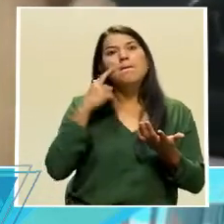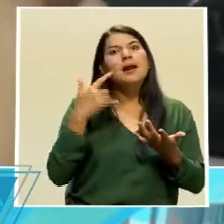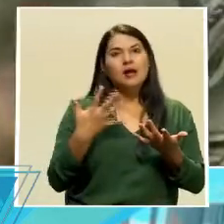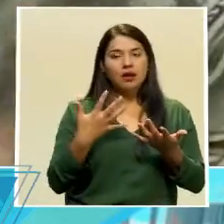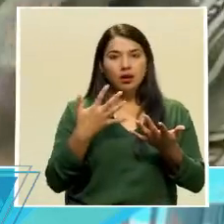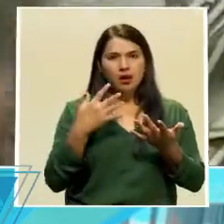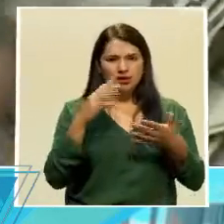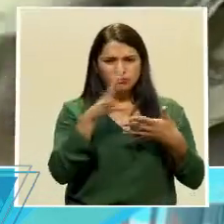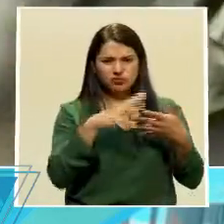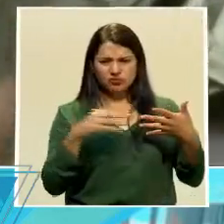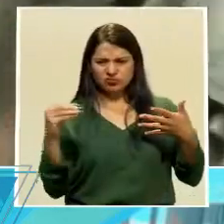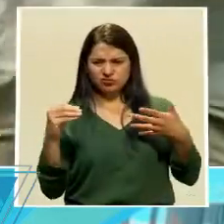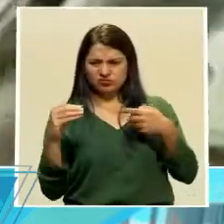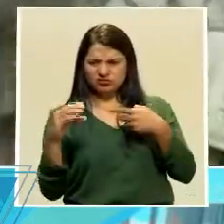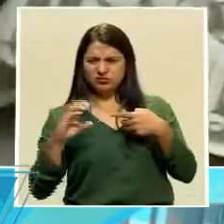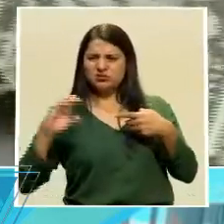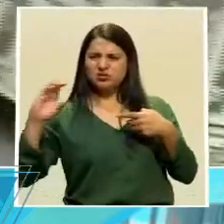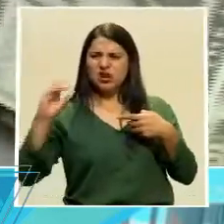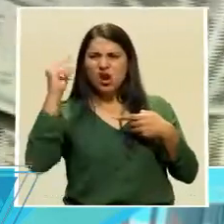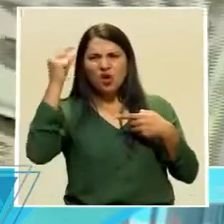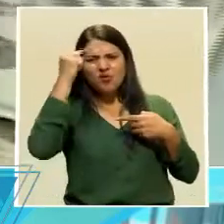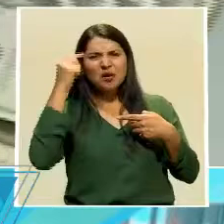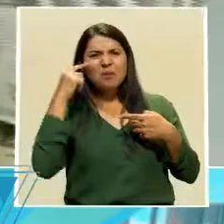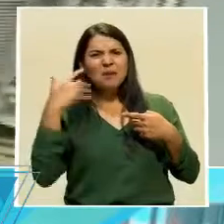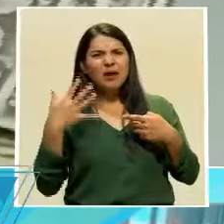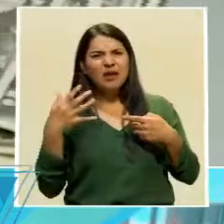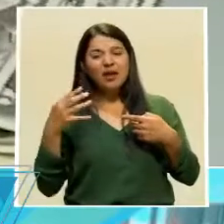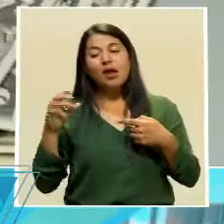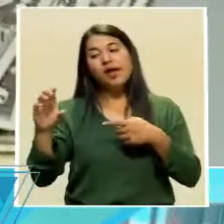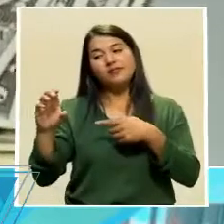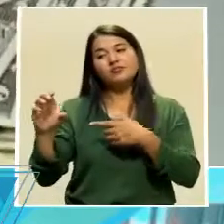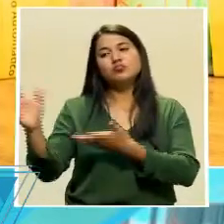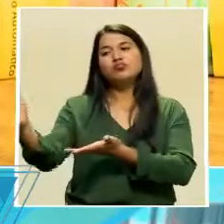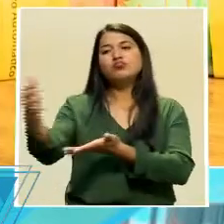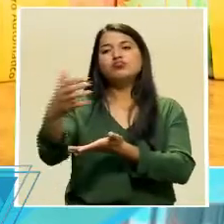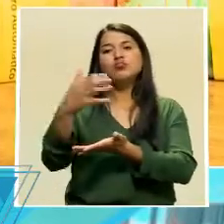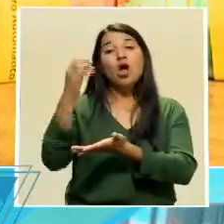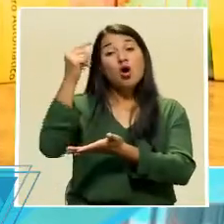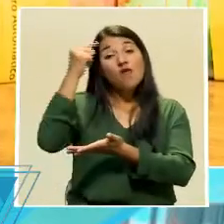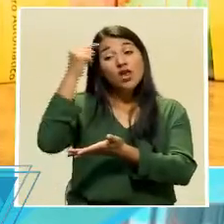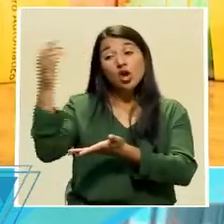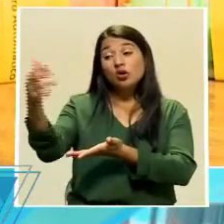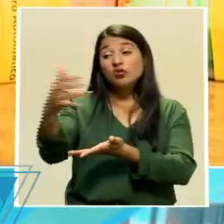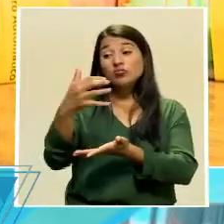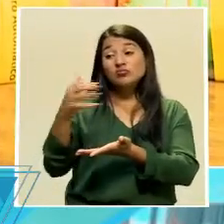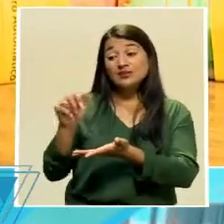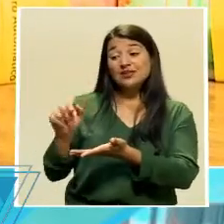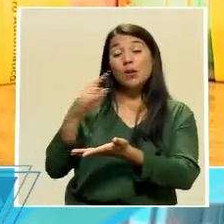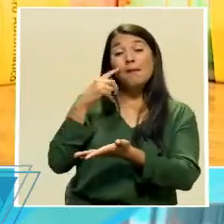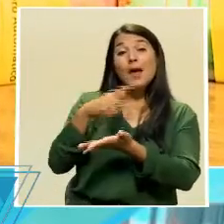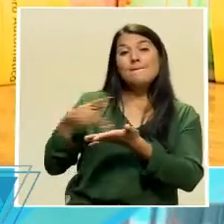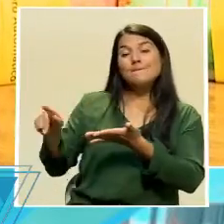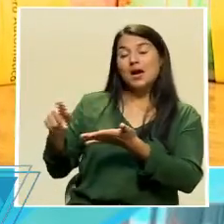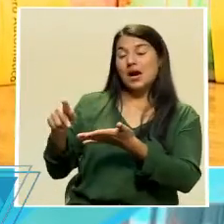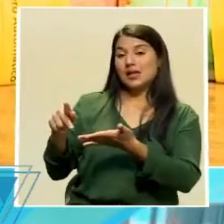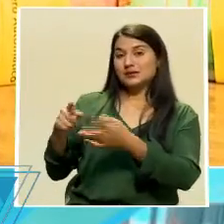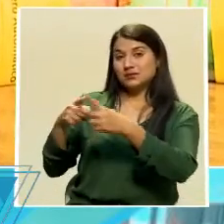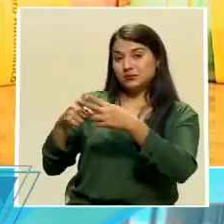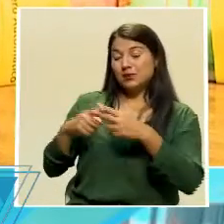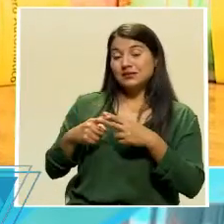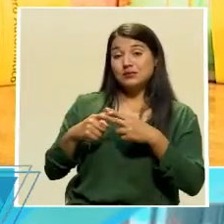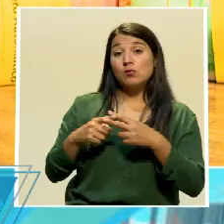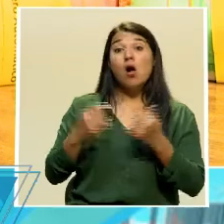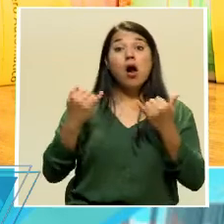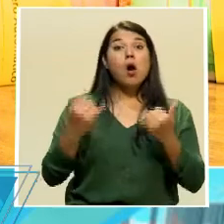tenemos que pagar nosotros con algún impuesto. Pero ahora pues viene también otra observación, el tema de la contención